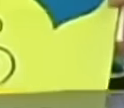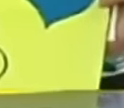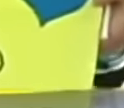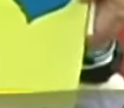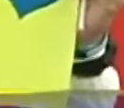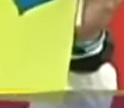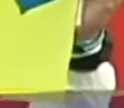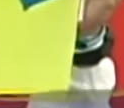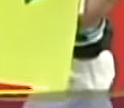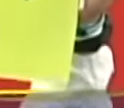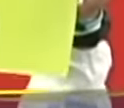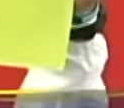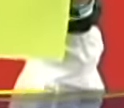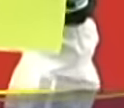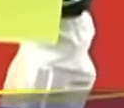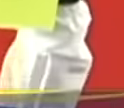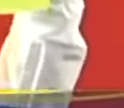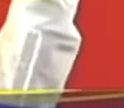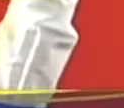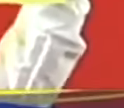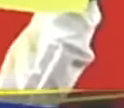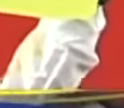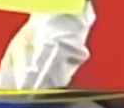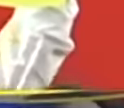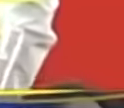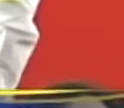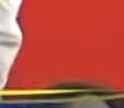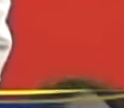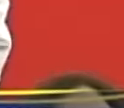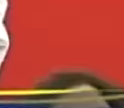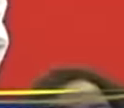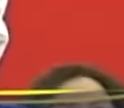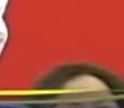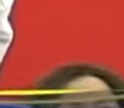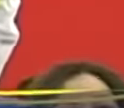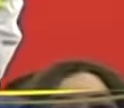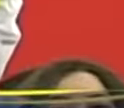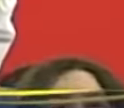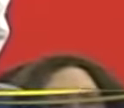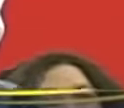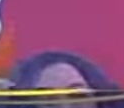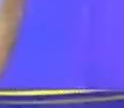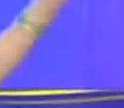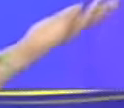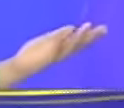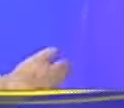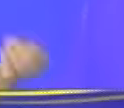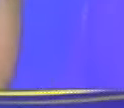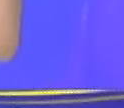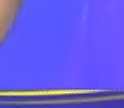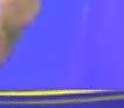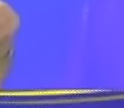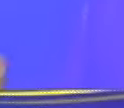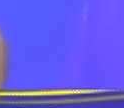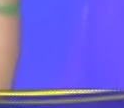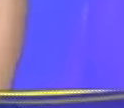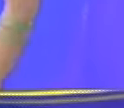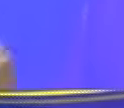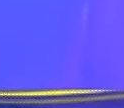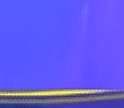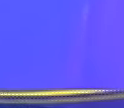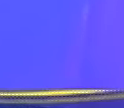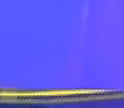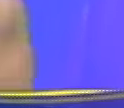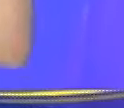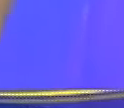compañeros otacus amantes a la cultura japonesa y ellos allí en ese Congreso Nacional han llevado